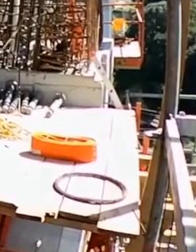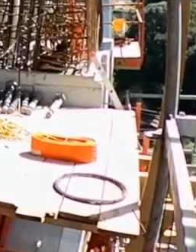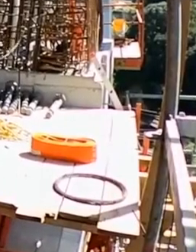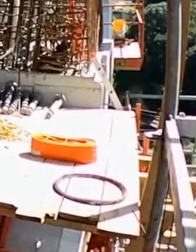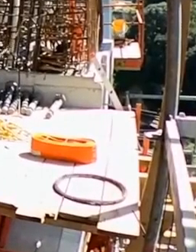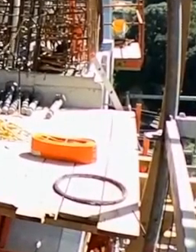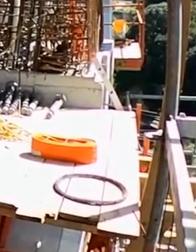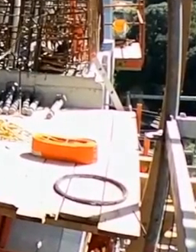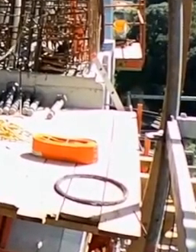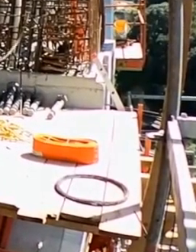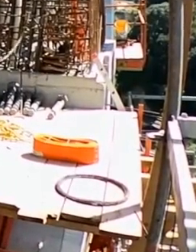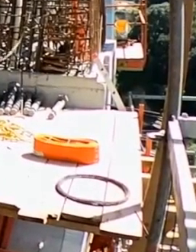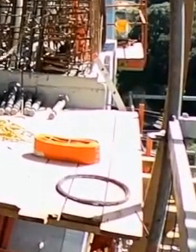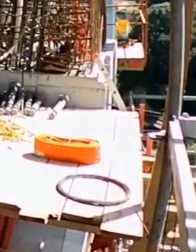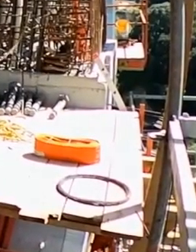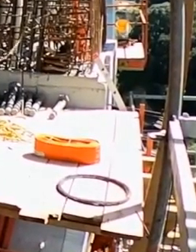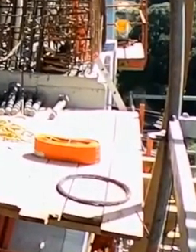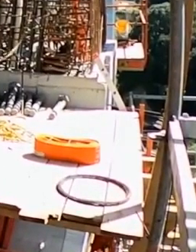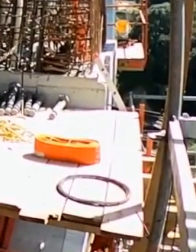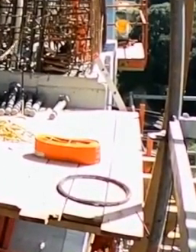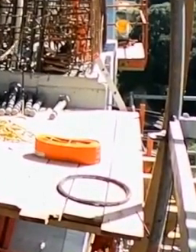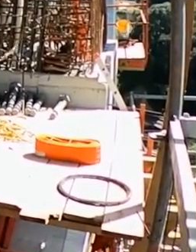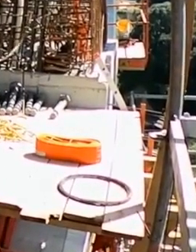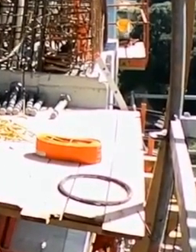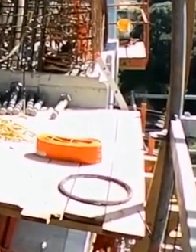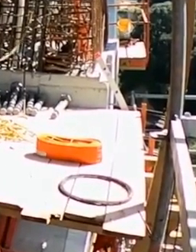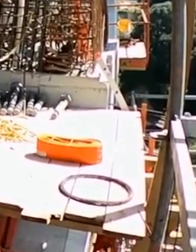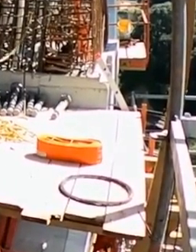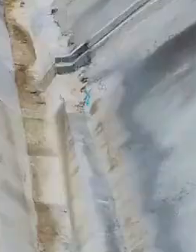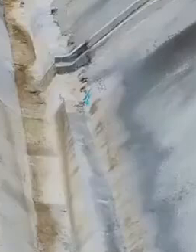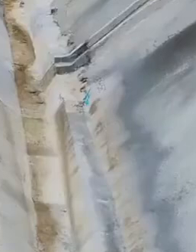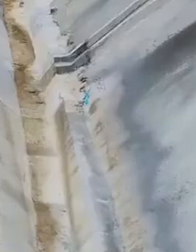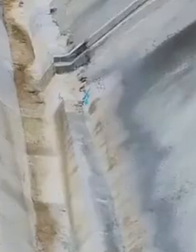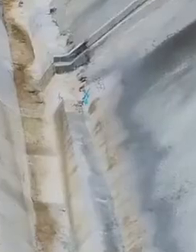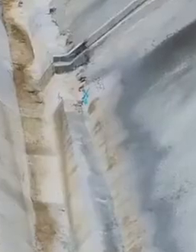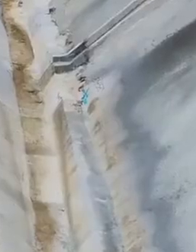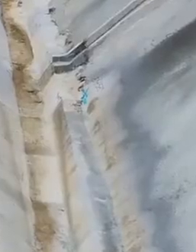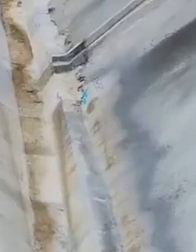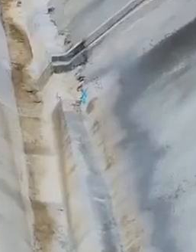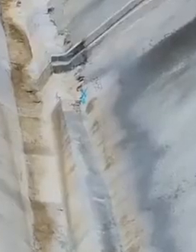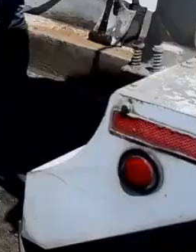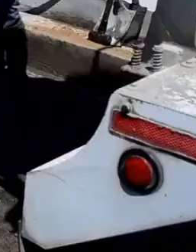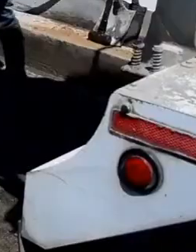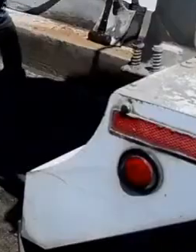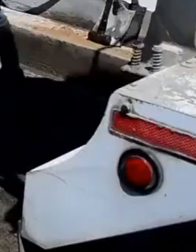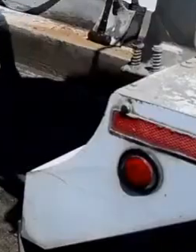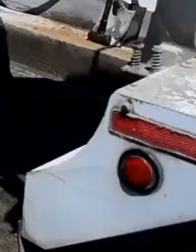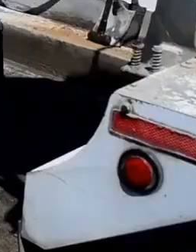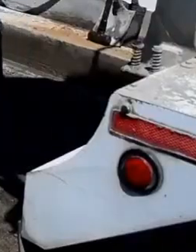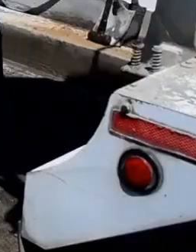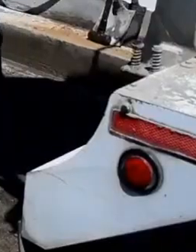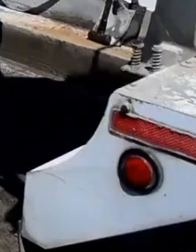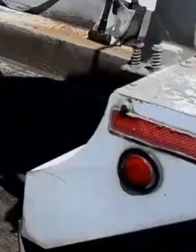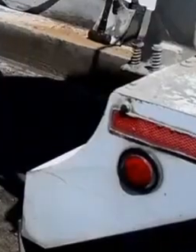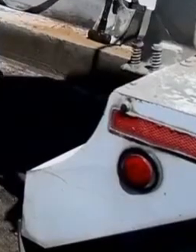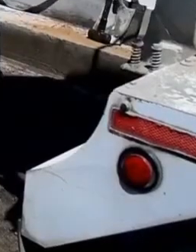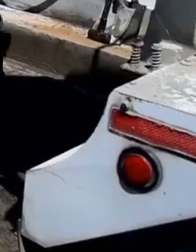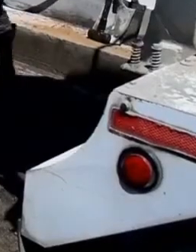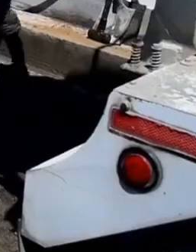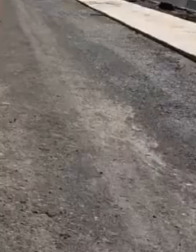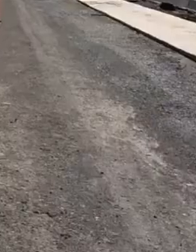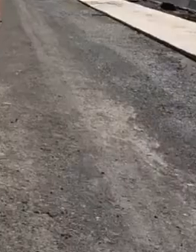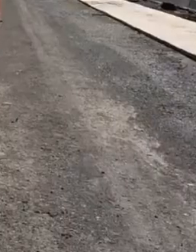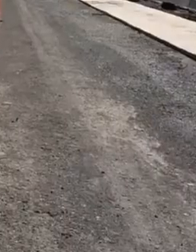absorber esfuerzos longitudinales de sismo y frenado en este apoyo. Terracerías 3. Se llevó a cabo el colado de la